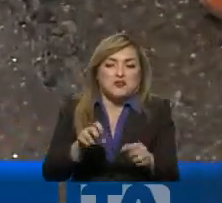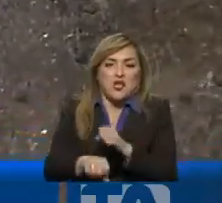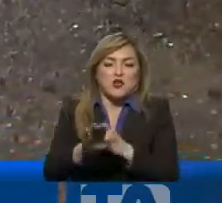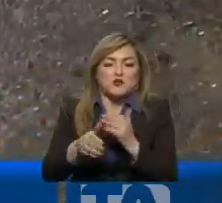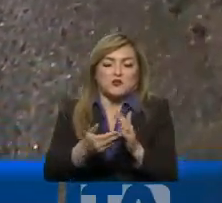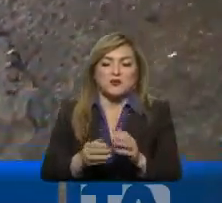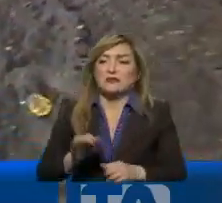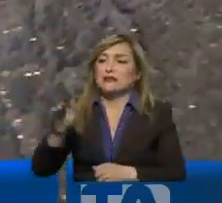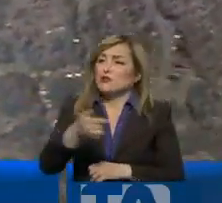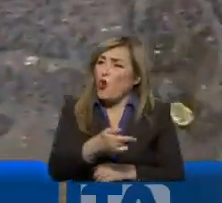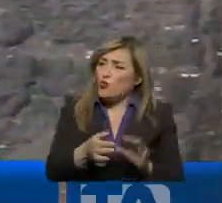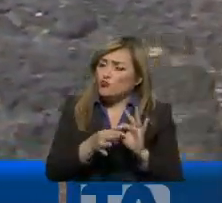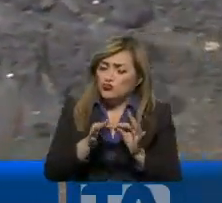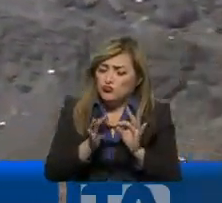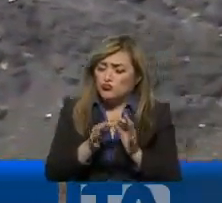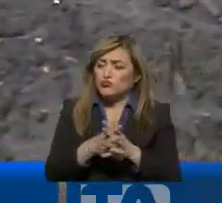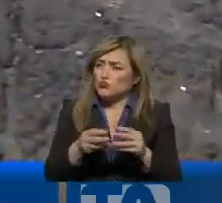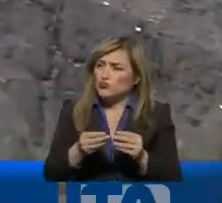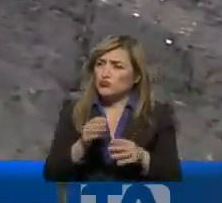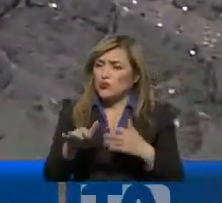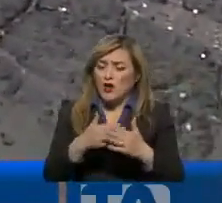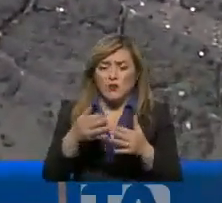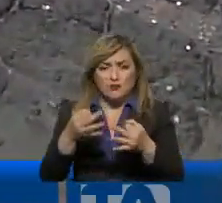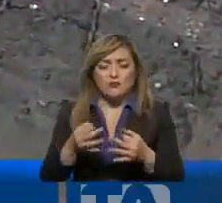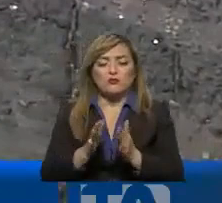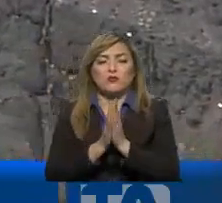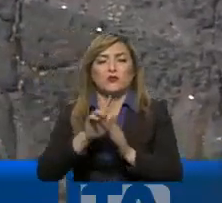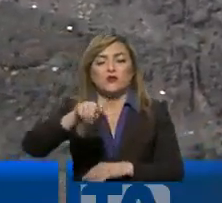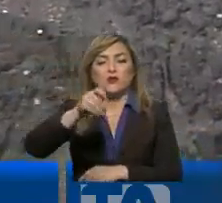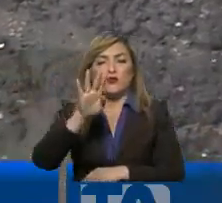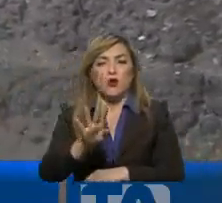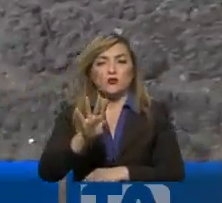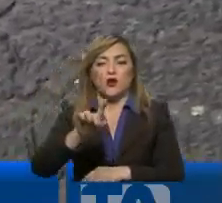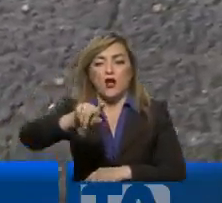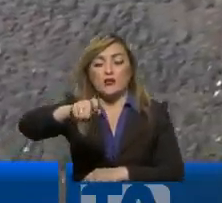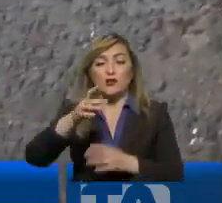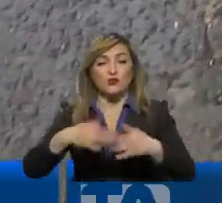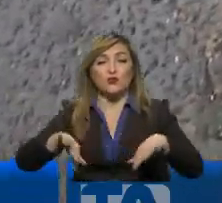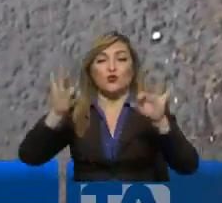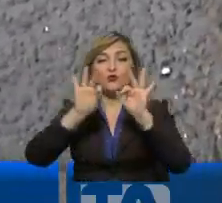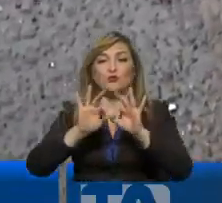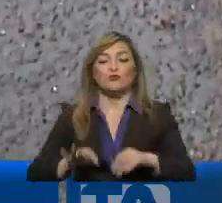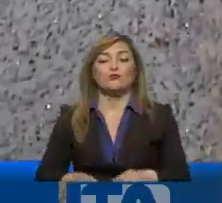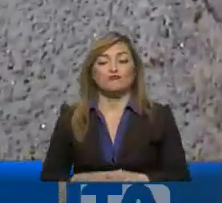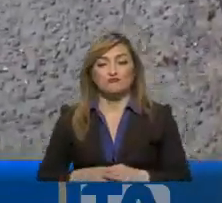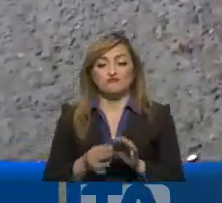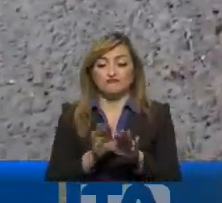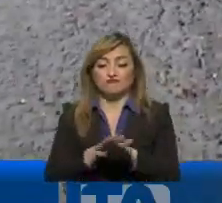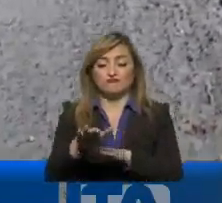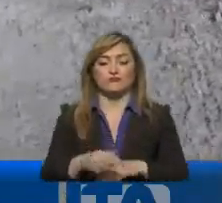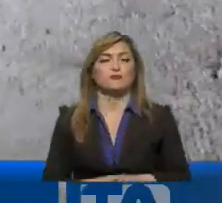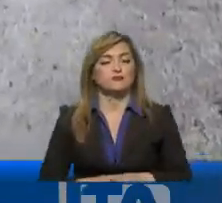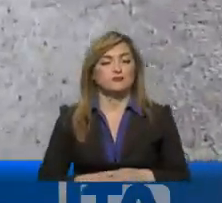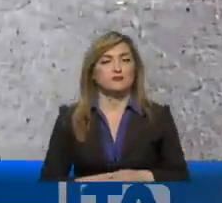Entonces nosotros pedimos por medio de Teleamazonas, un canal tan importante, que nos colaboren con la repavimentación,